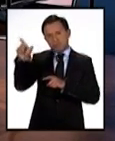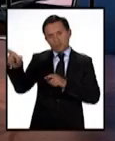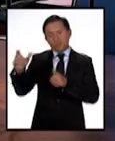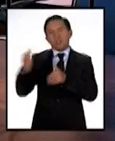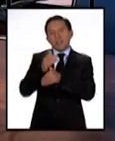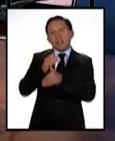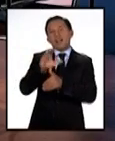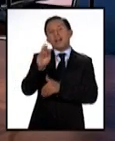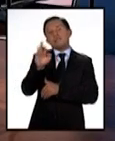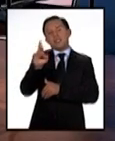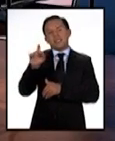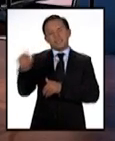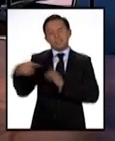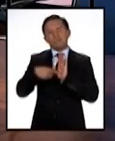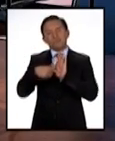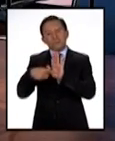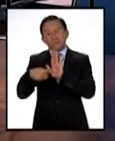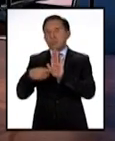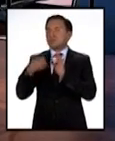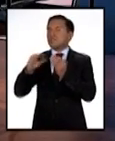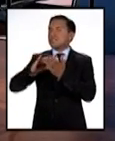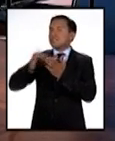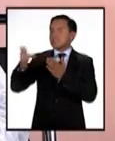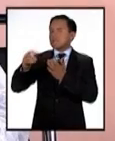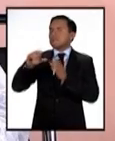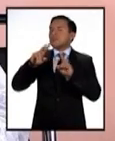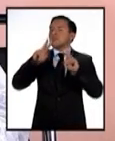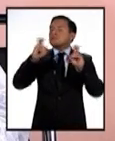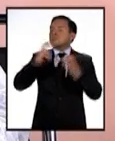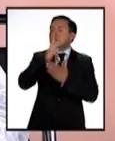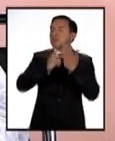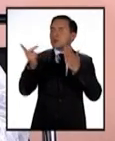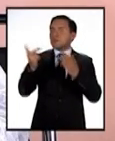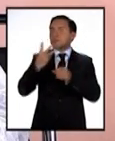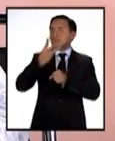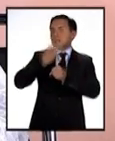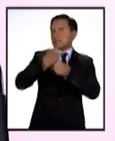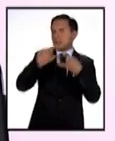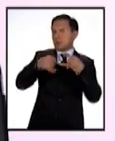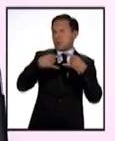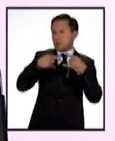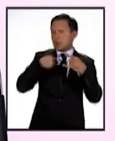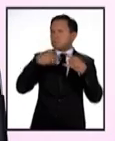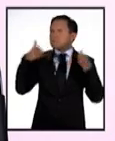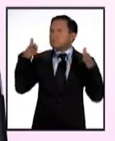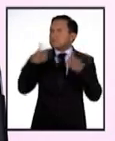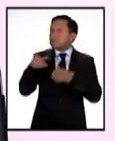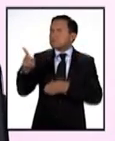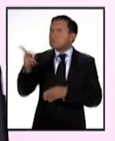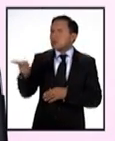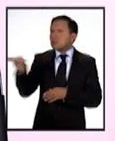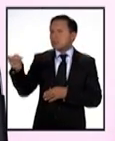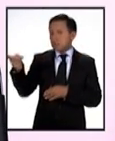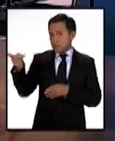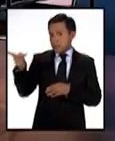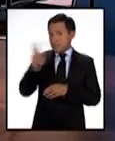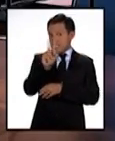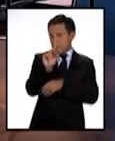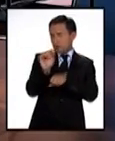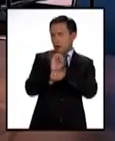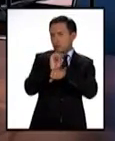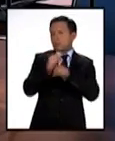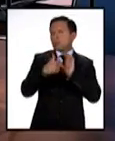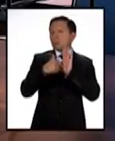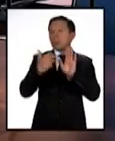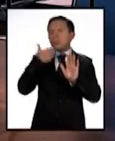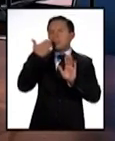cómplice en esta tercera puerta. Luis Esteban, ¿cuál es el concepto de esta tercera puerta, de estos performances televisivos? Pues